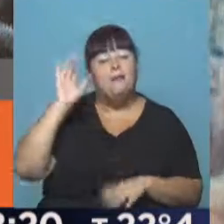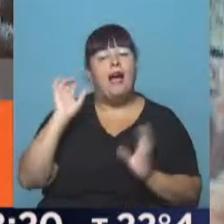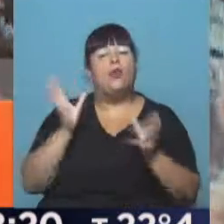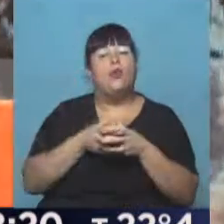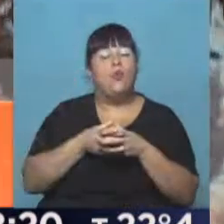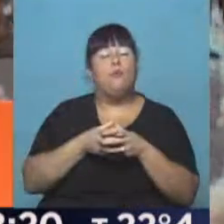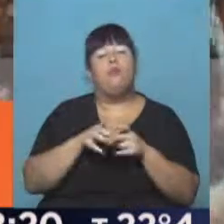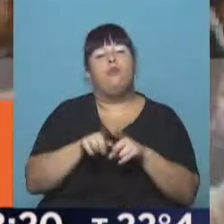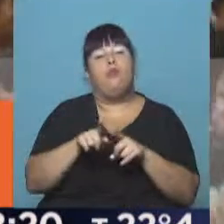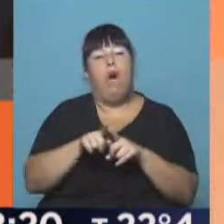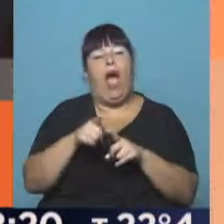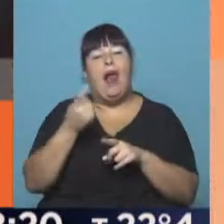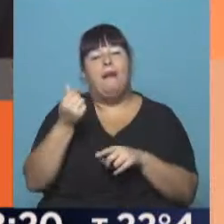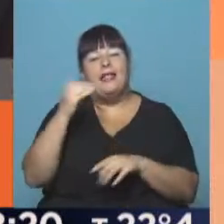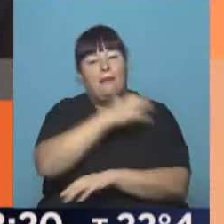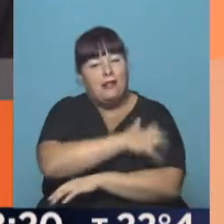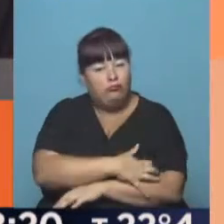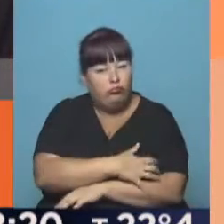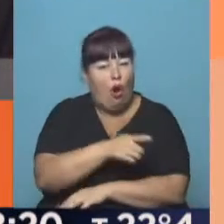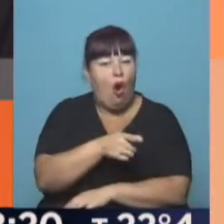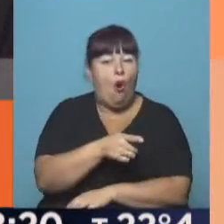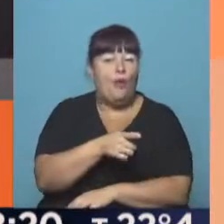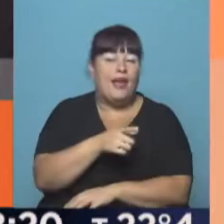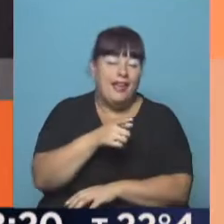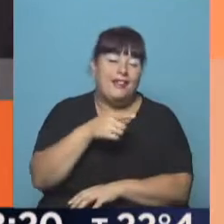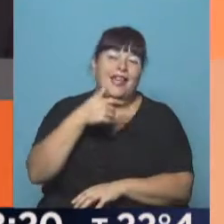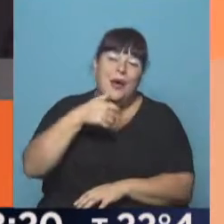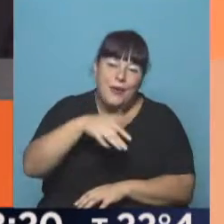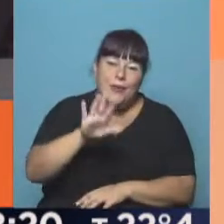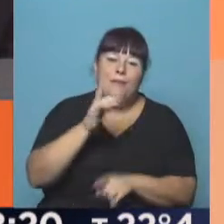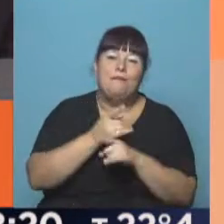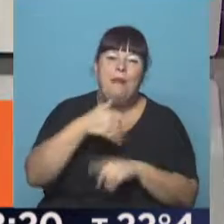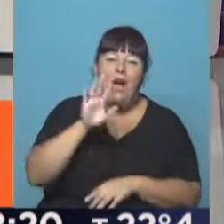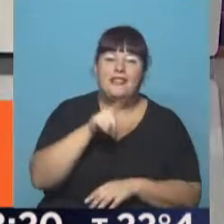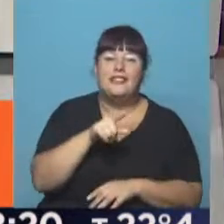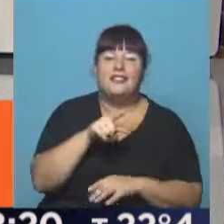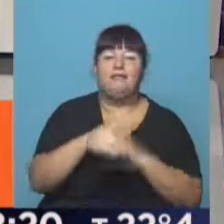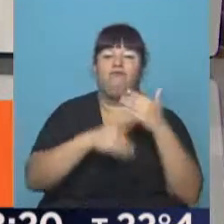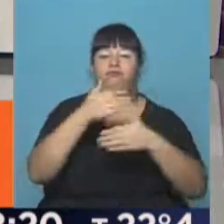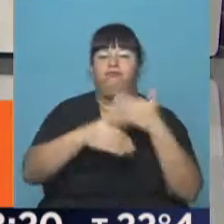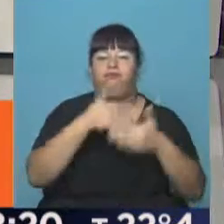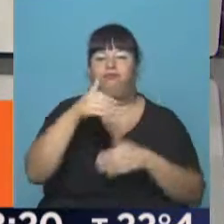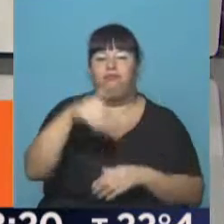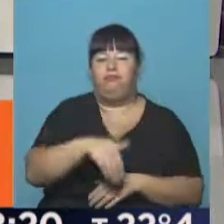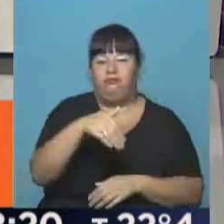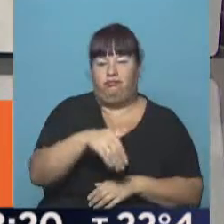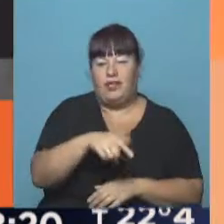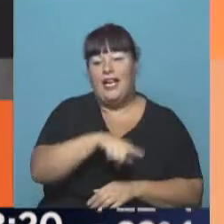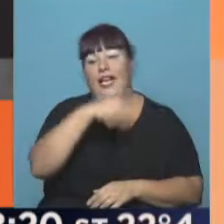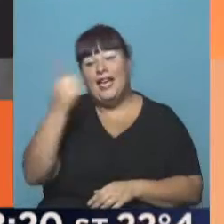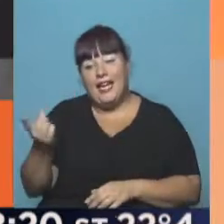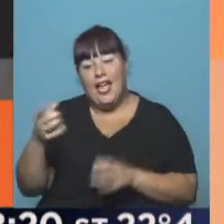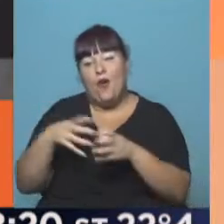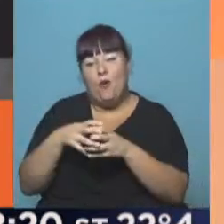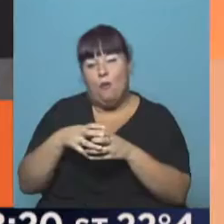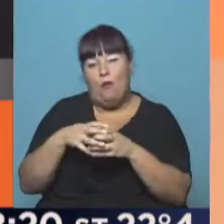sectores quizás con menos recursos tienden a tener un crecimiento más lento que los sectores